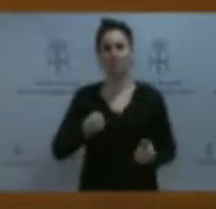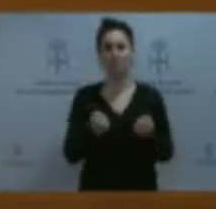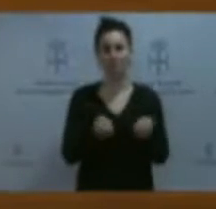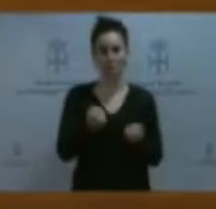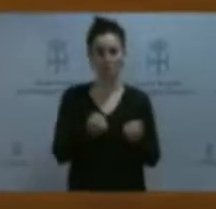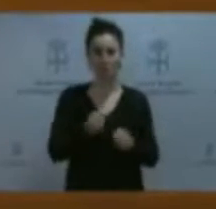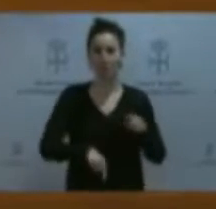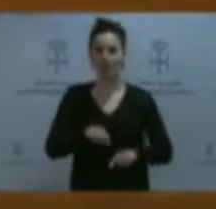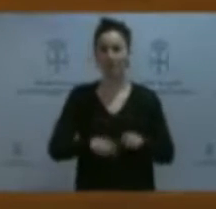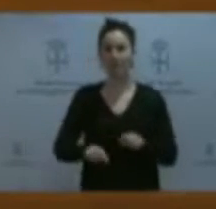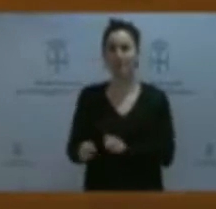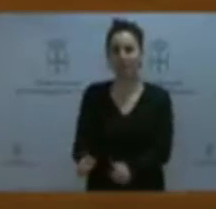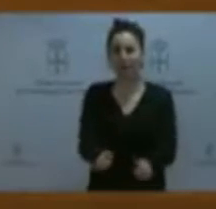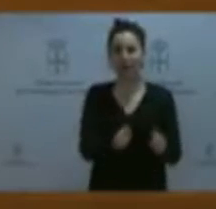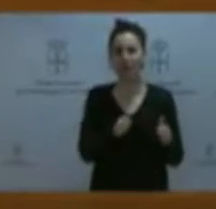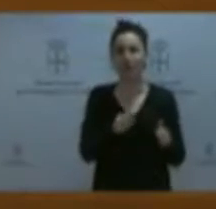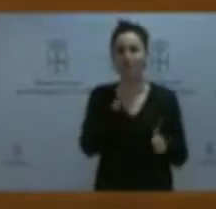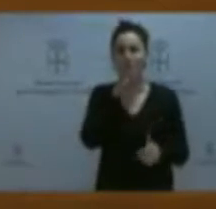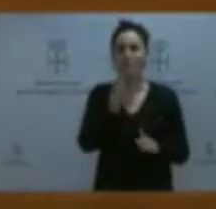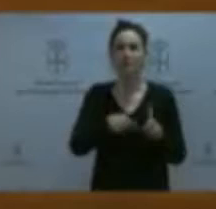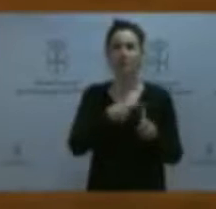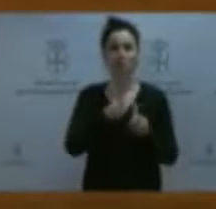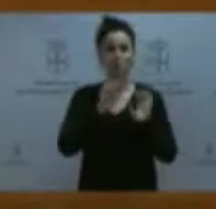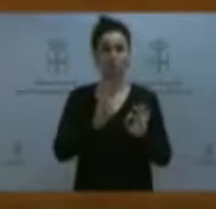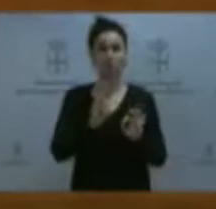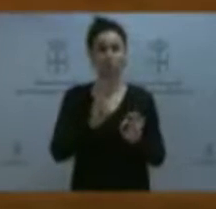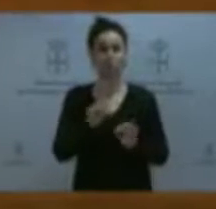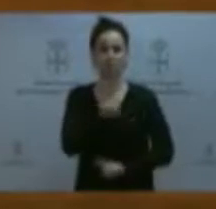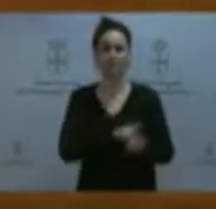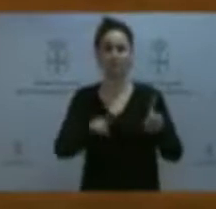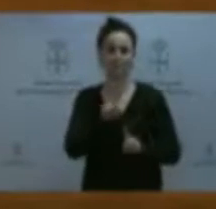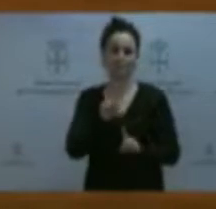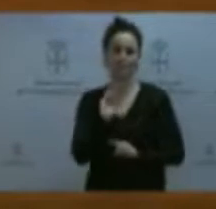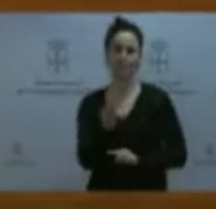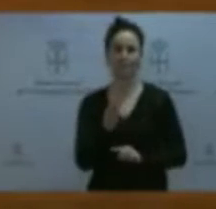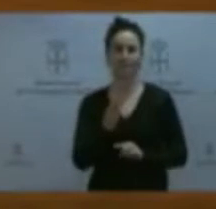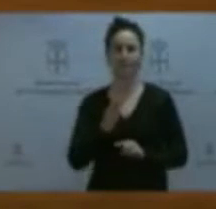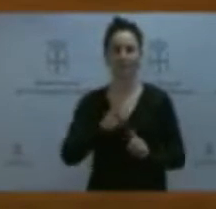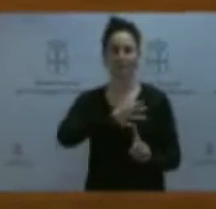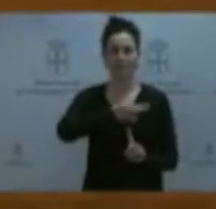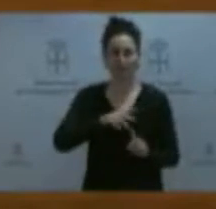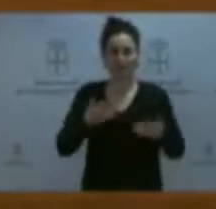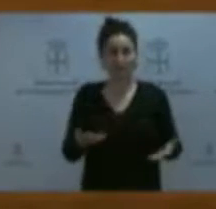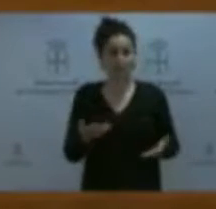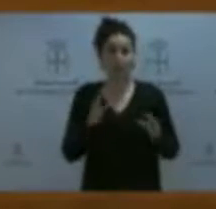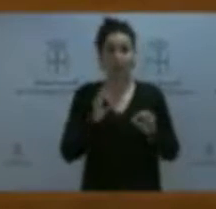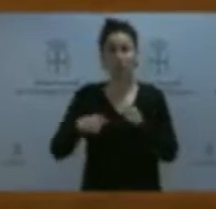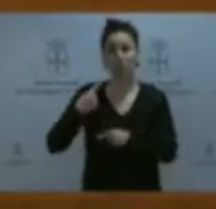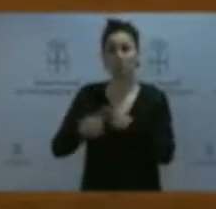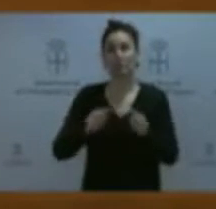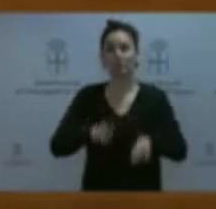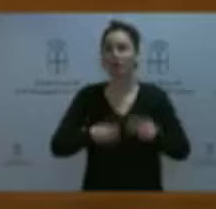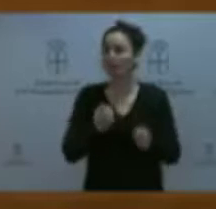costes ambientales asociados. Y como digo, consecuencia inequívoca de su reforma laboral. Ante